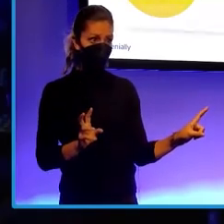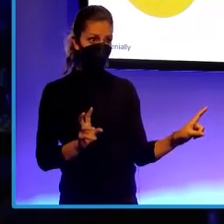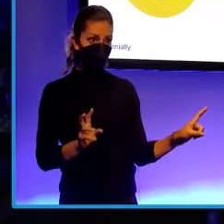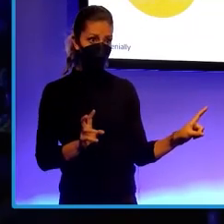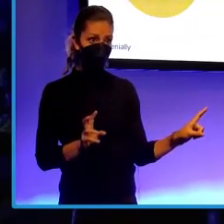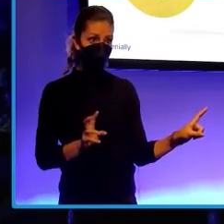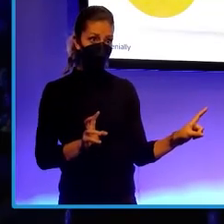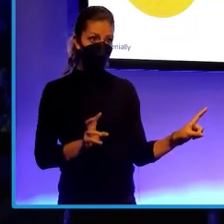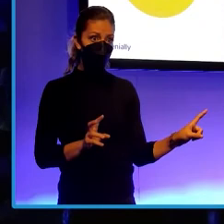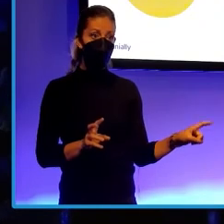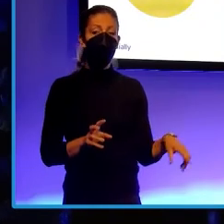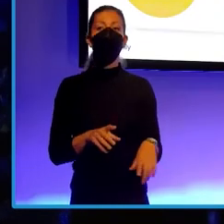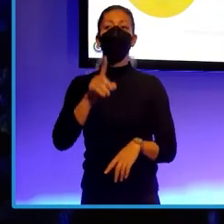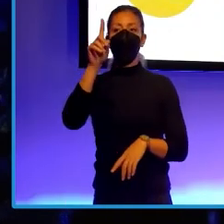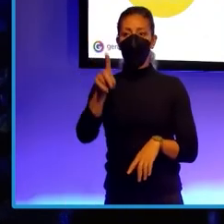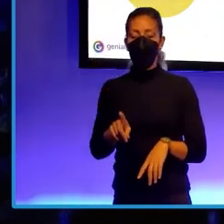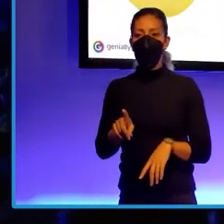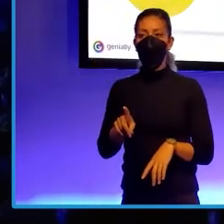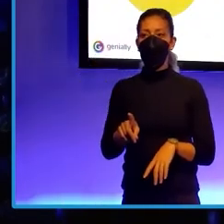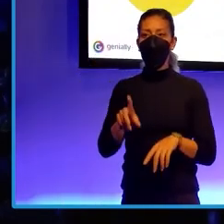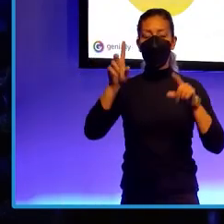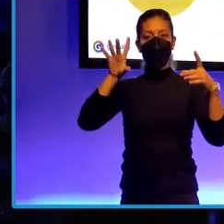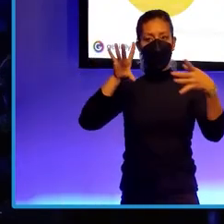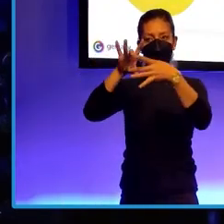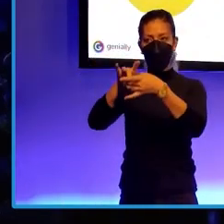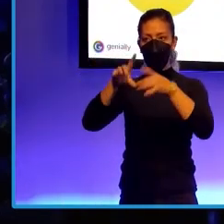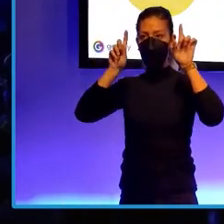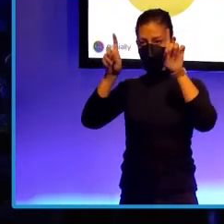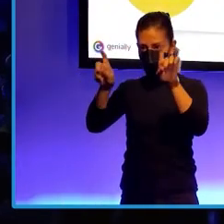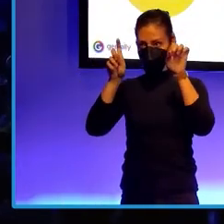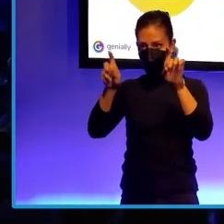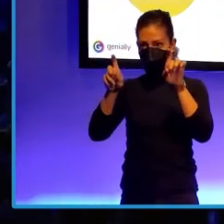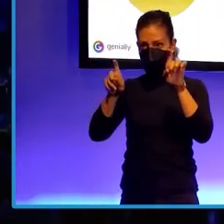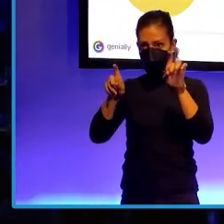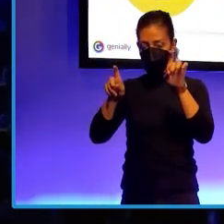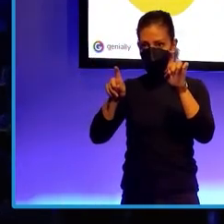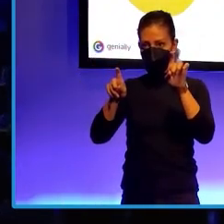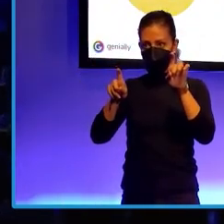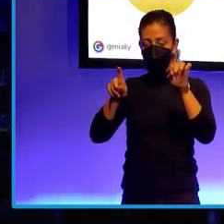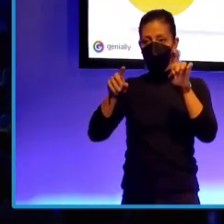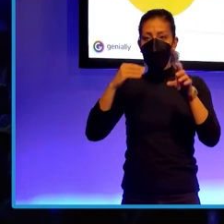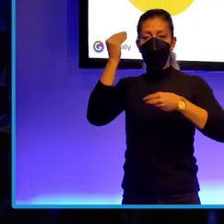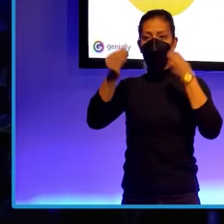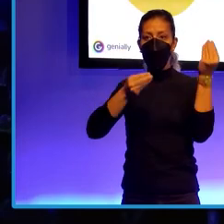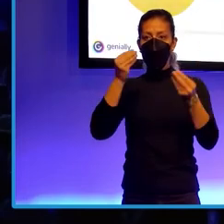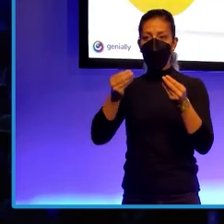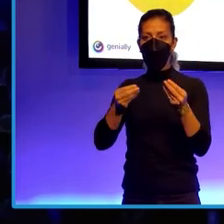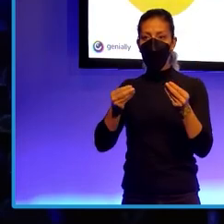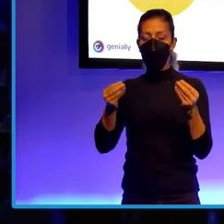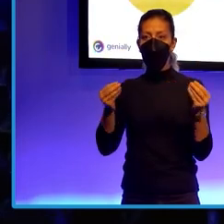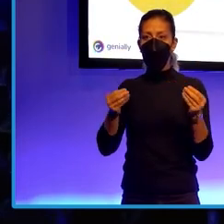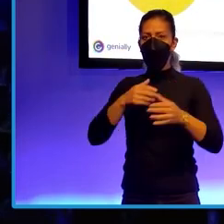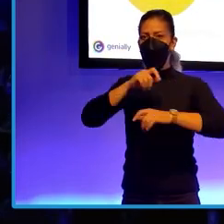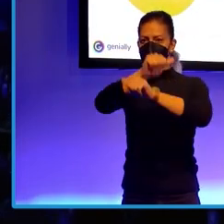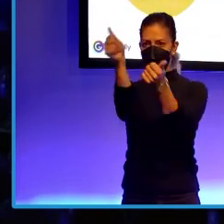también al respecto de lo de la enseñanza también se debería tener en cuenta la dinámica y la